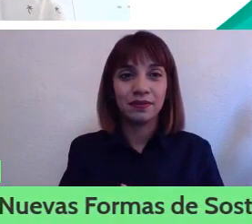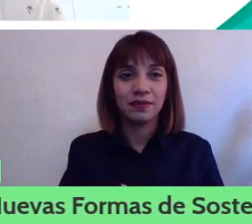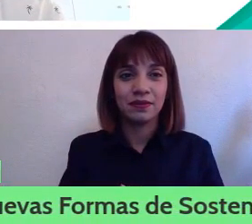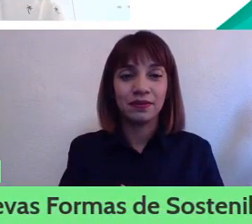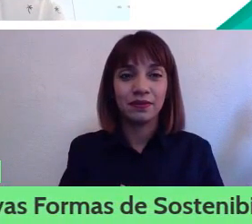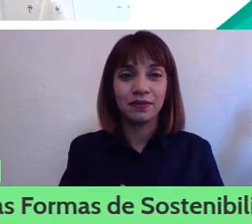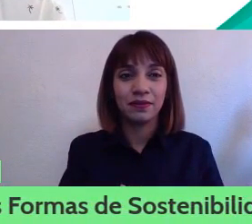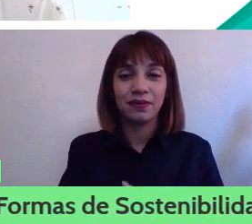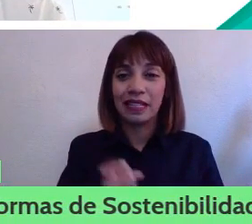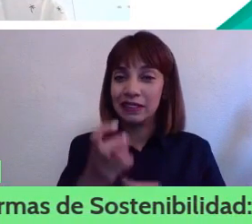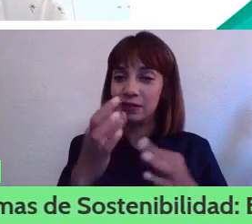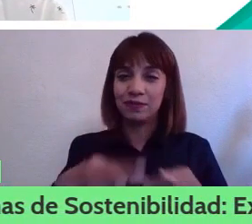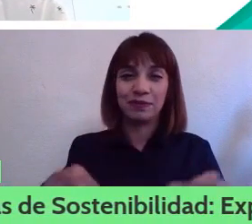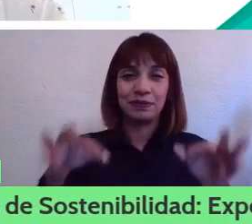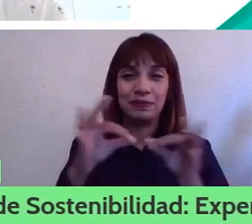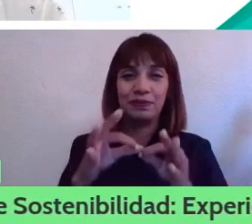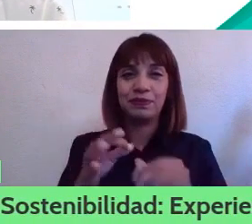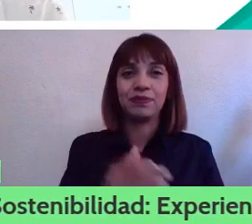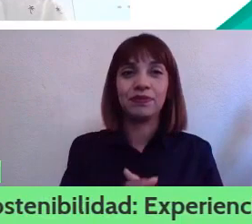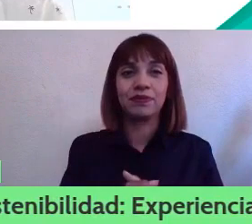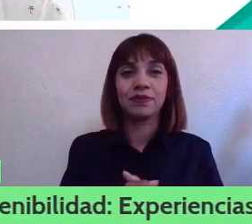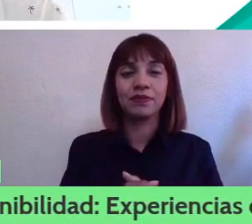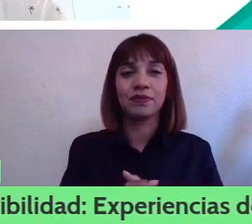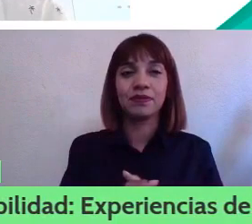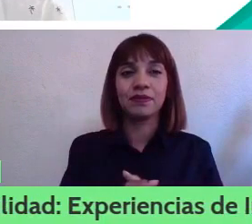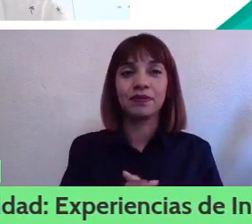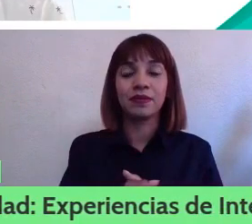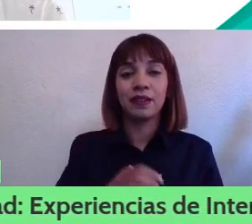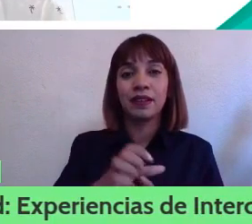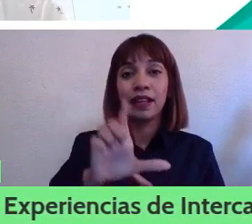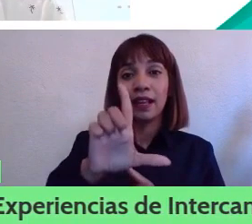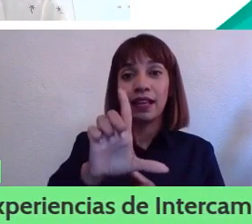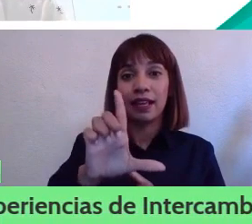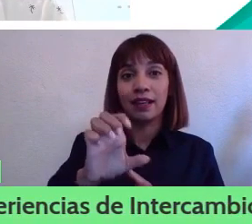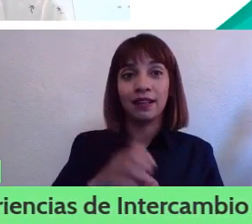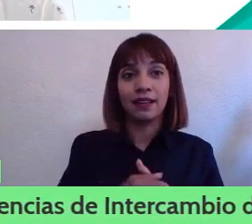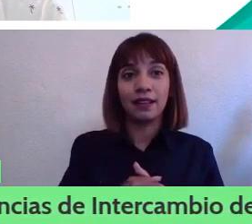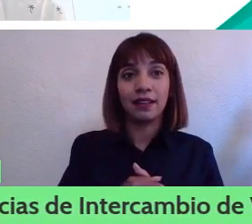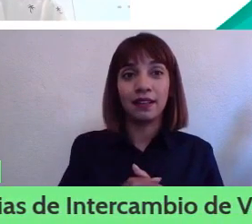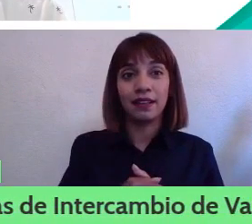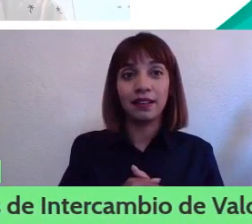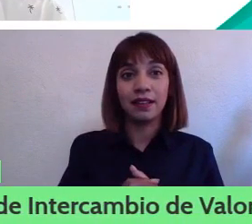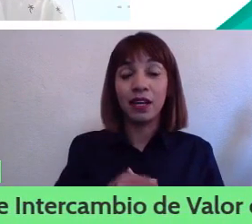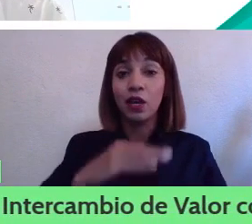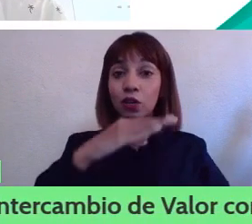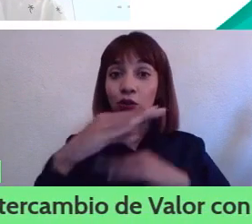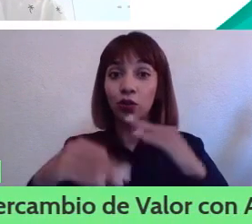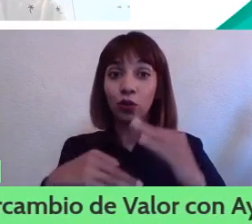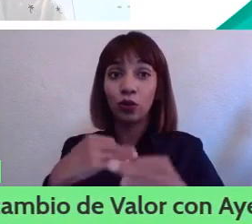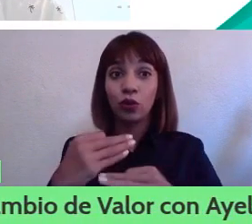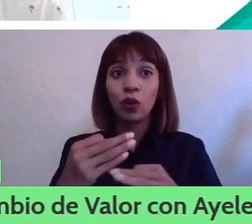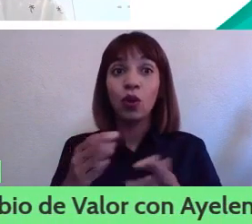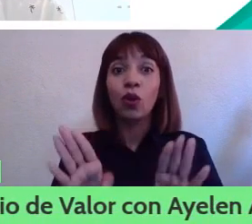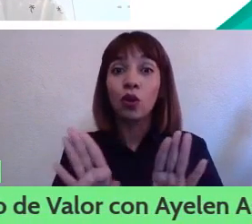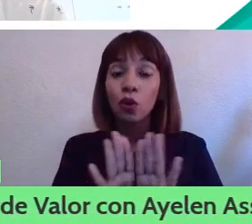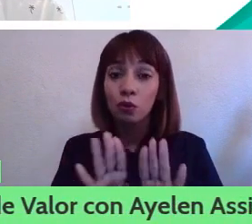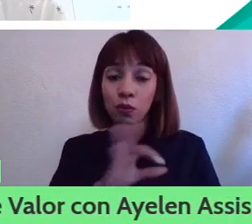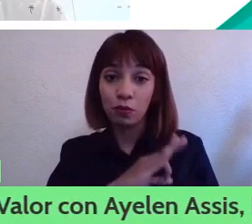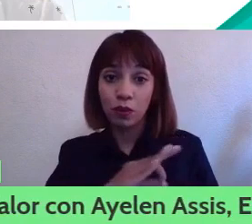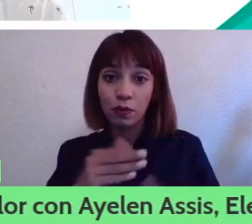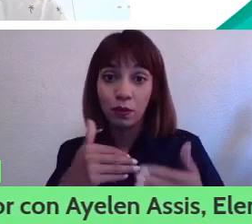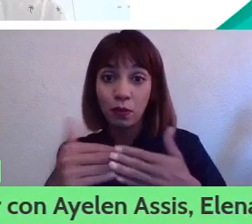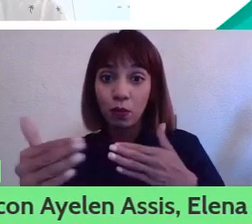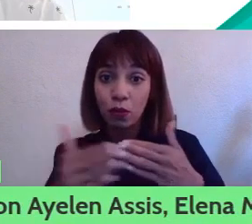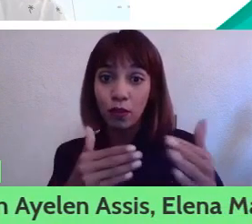muy importante. Genial, Elena. Y me imagino que, bueno, teniendo en cuenta esto que decís, que todos generamos valor, ¿cuál es el modelo de negocio o